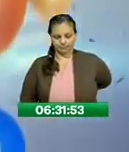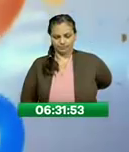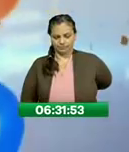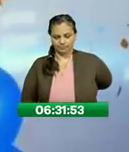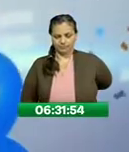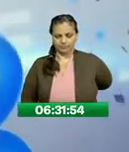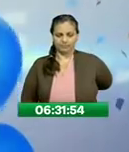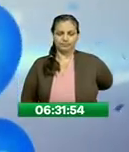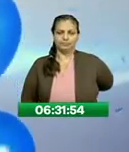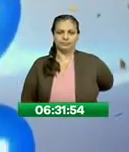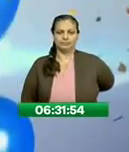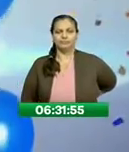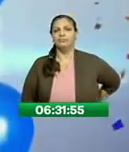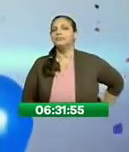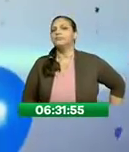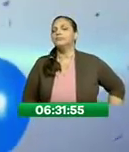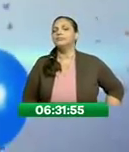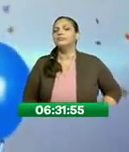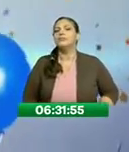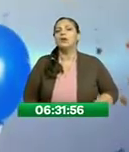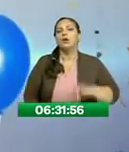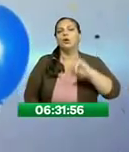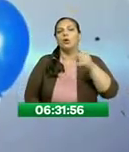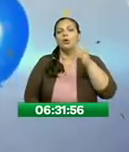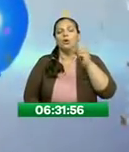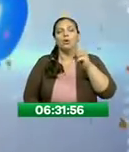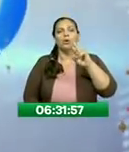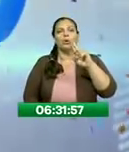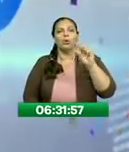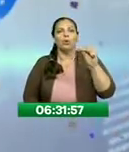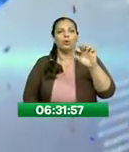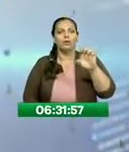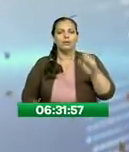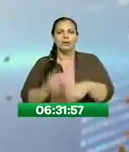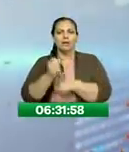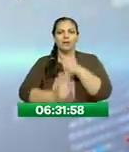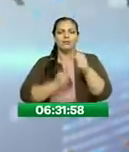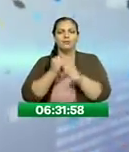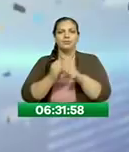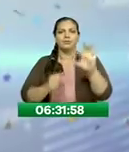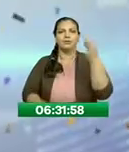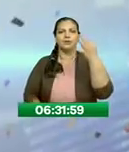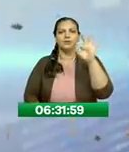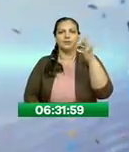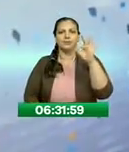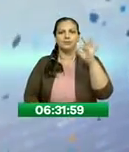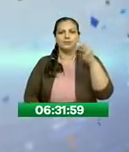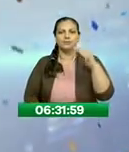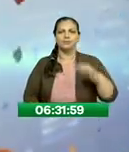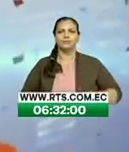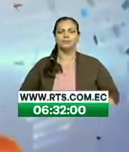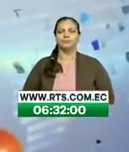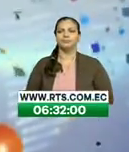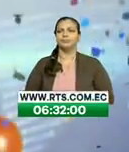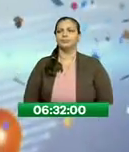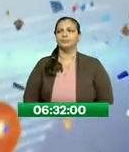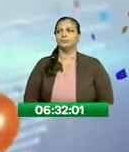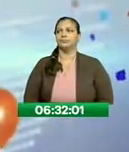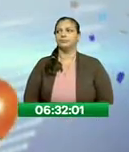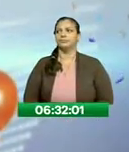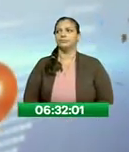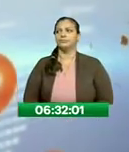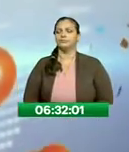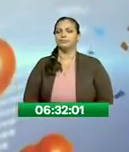Jorge Ochoa, 19 años. Es jovencito, listo para vivir su vida. No se me